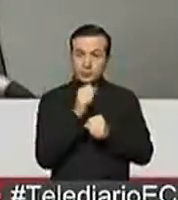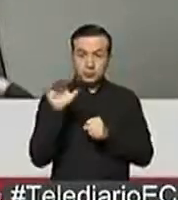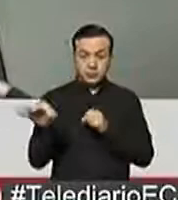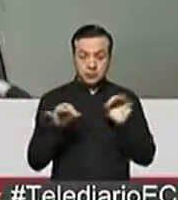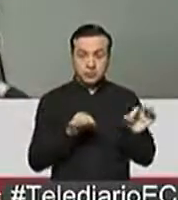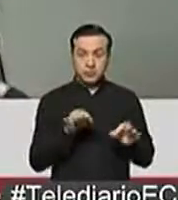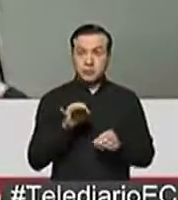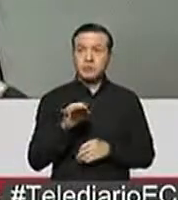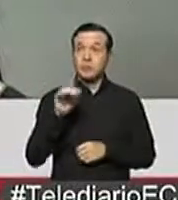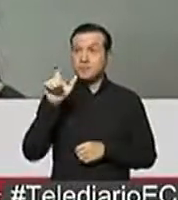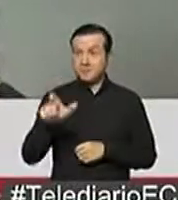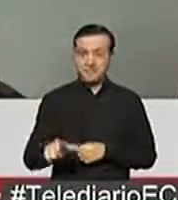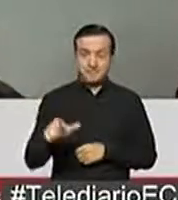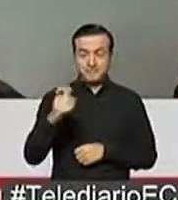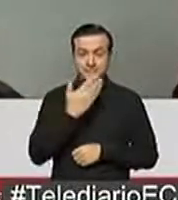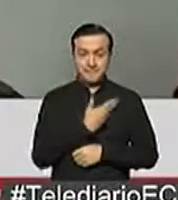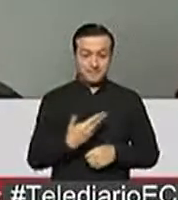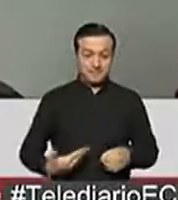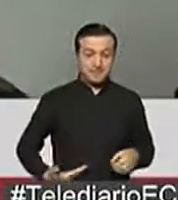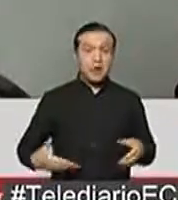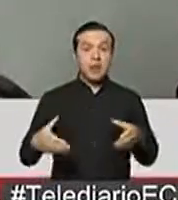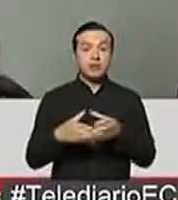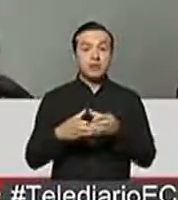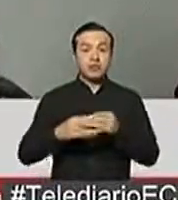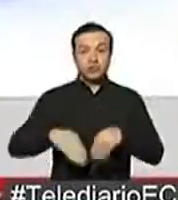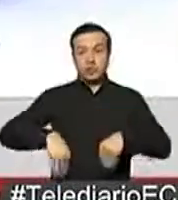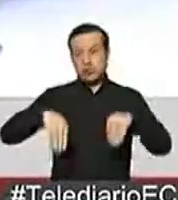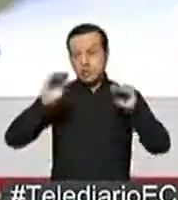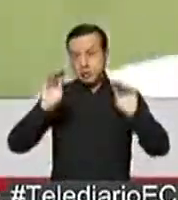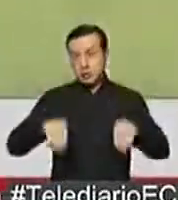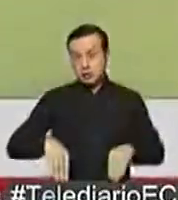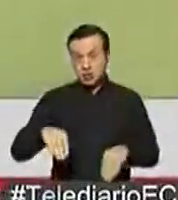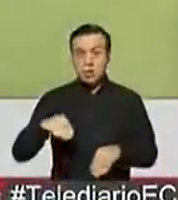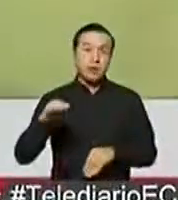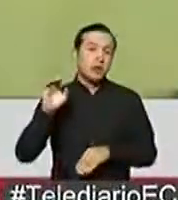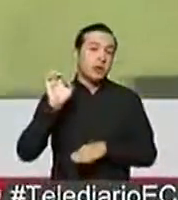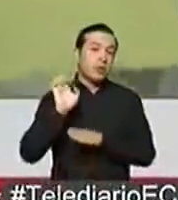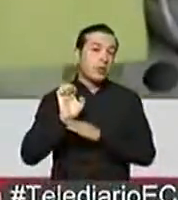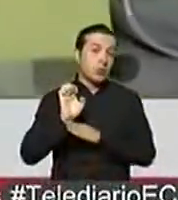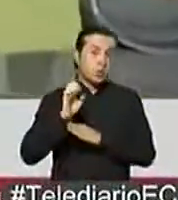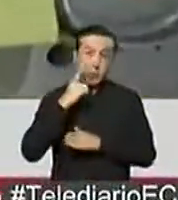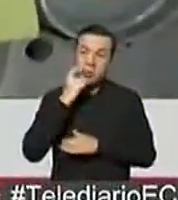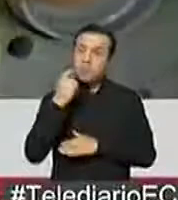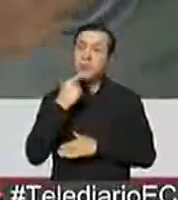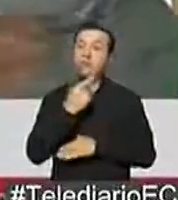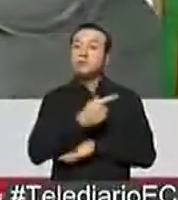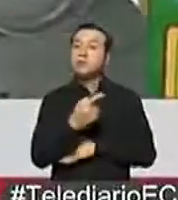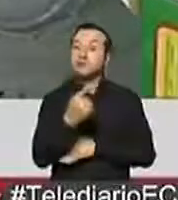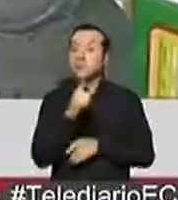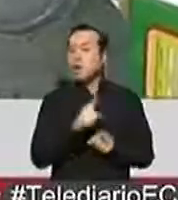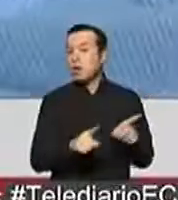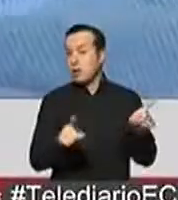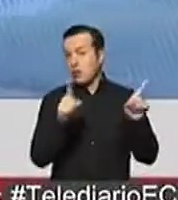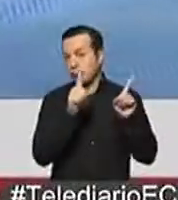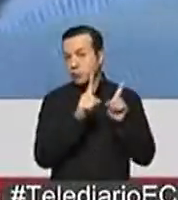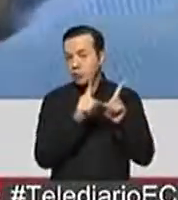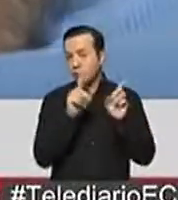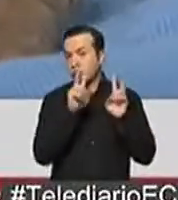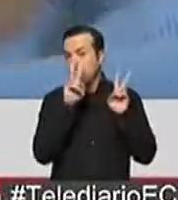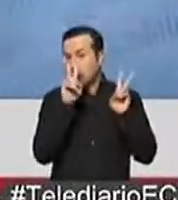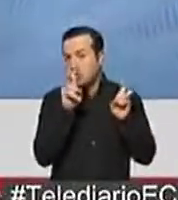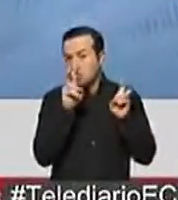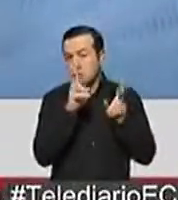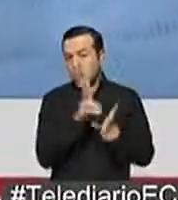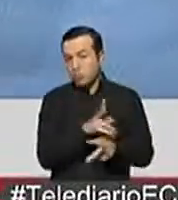Javier Díaz, presidente de la Asociación de Industrias Textiles del Ecuador, reveló algunas cifras que describen la situación de este sector en lo referente